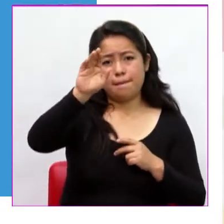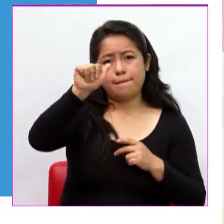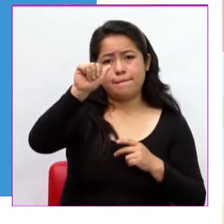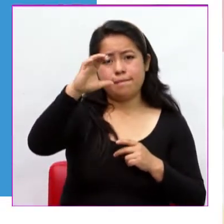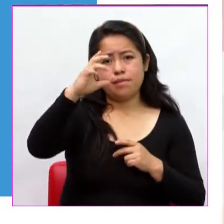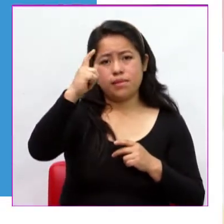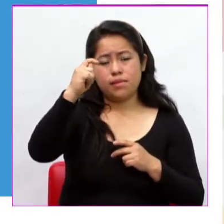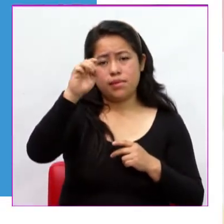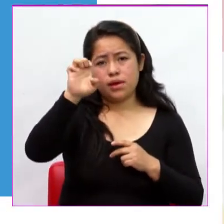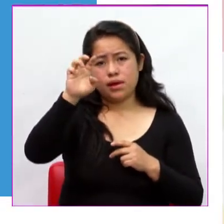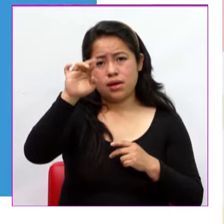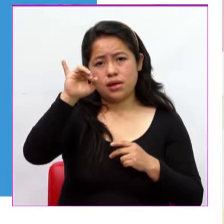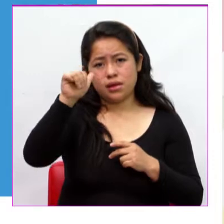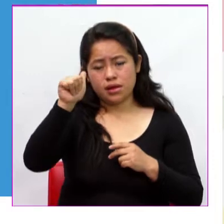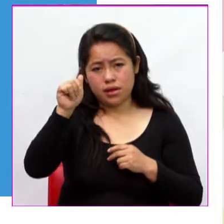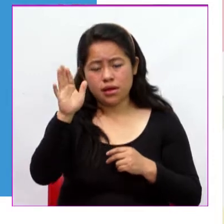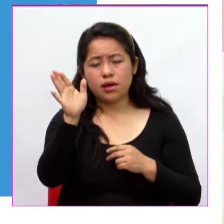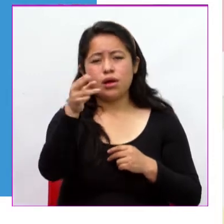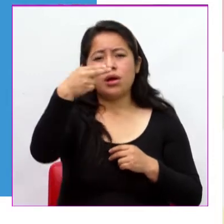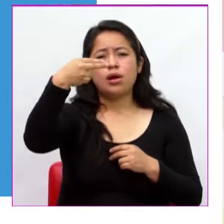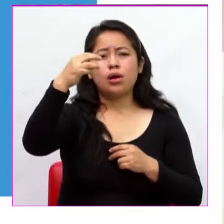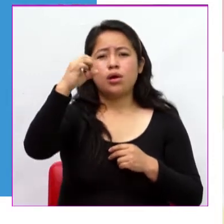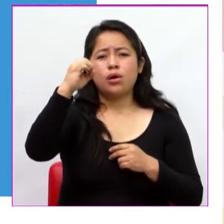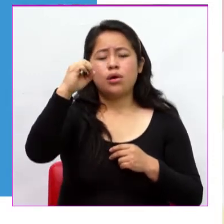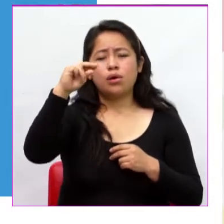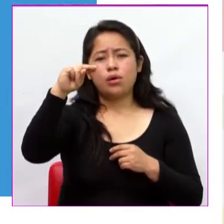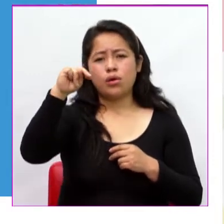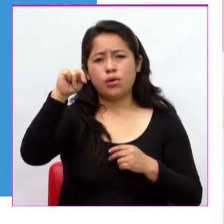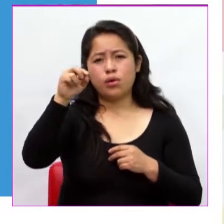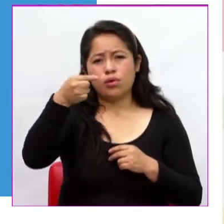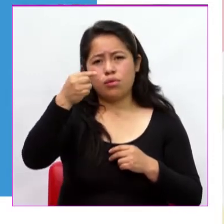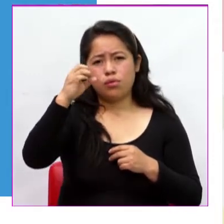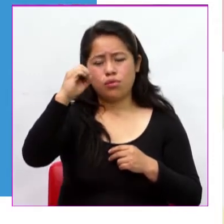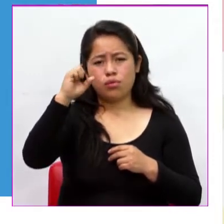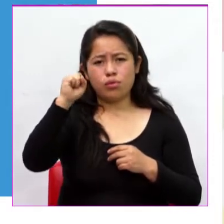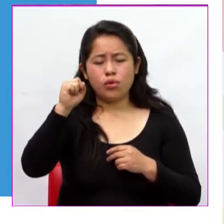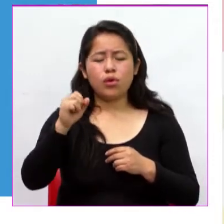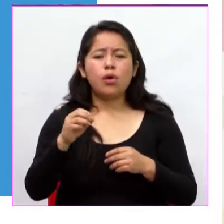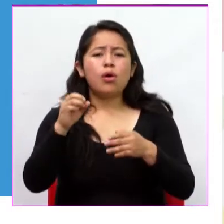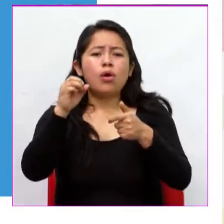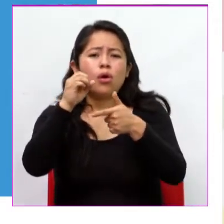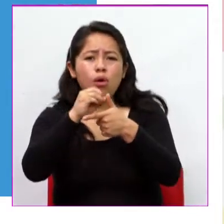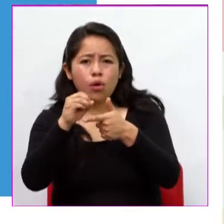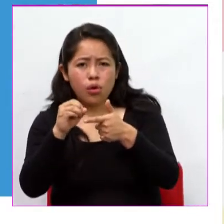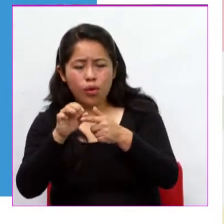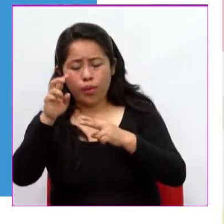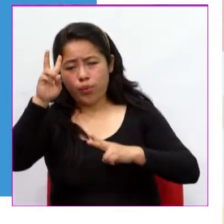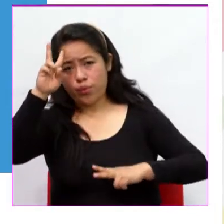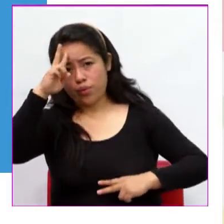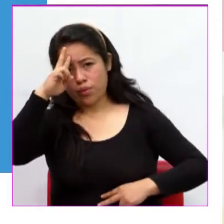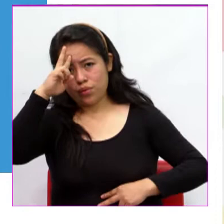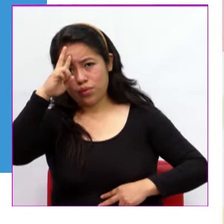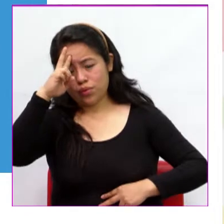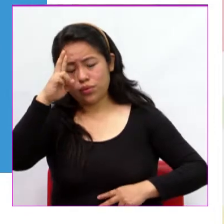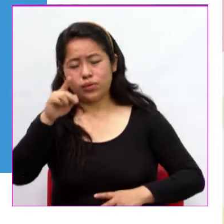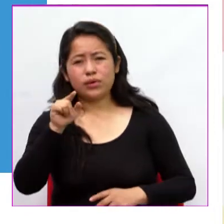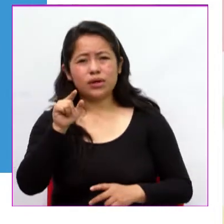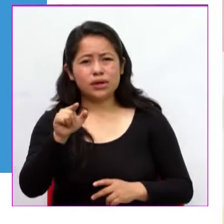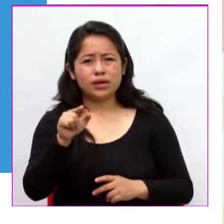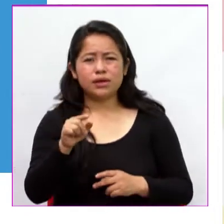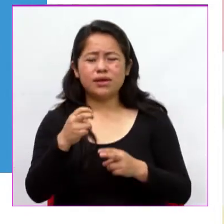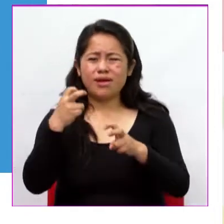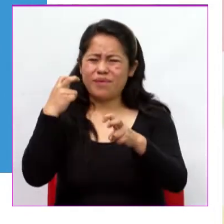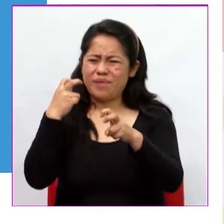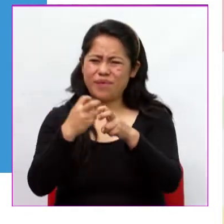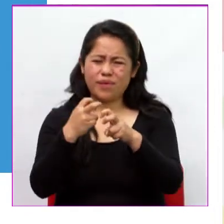hongos o virus, ¿ya? Entonces, el síntoma que más da es la dificultad para